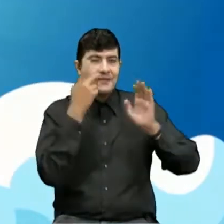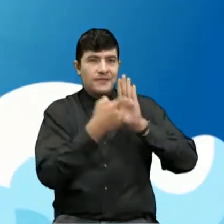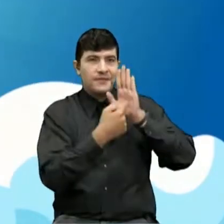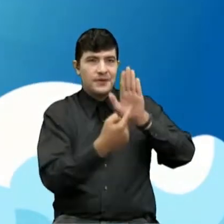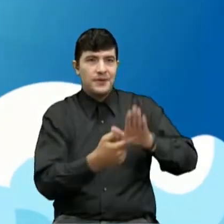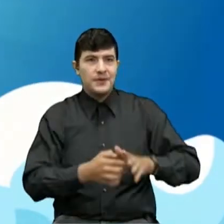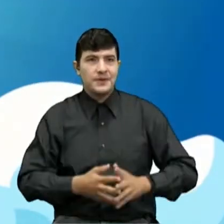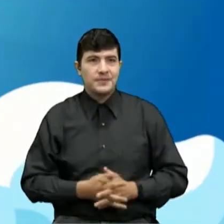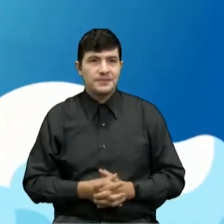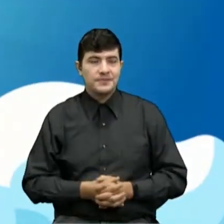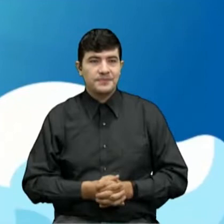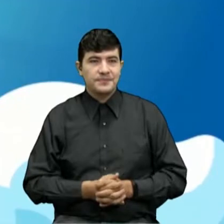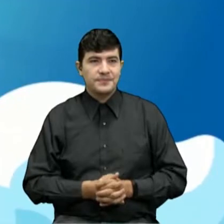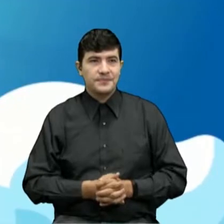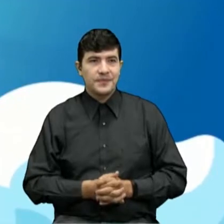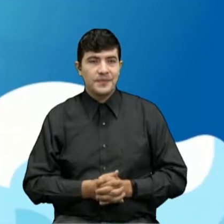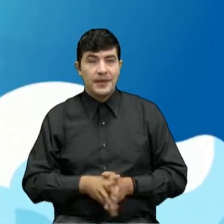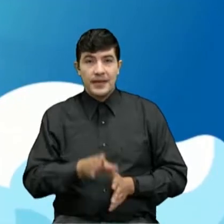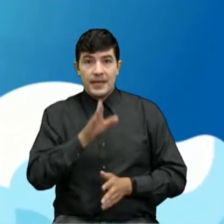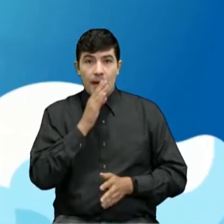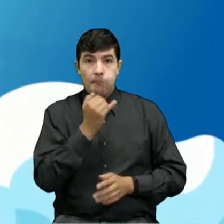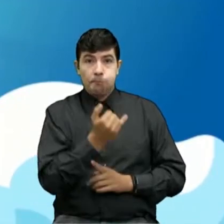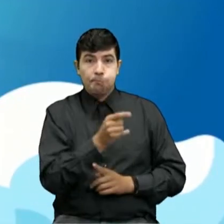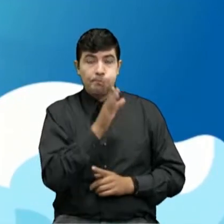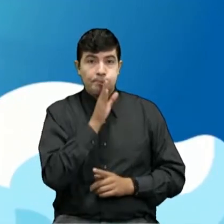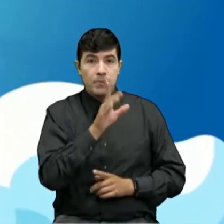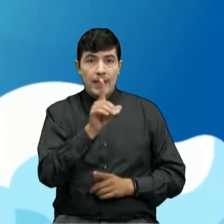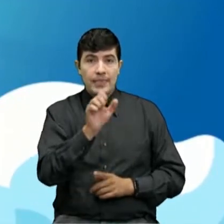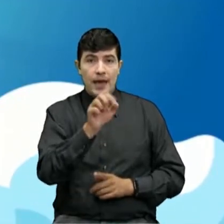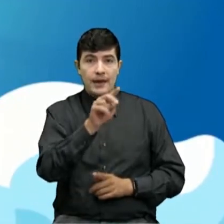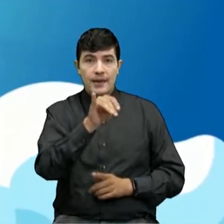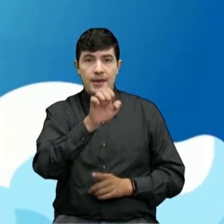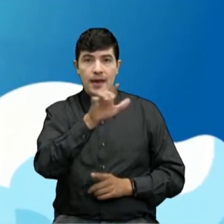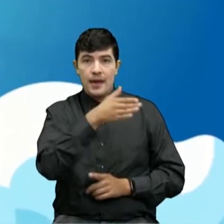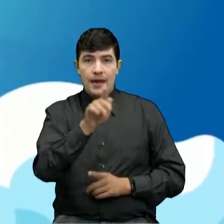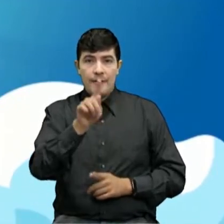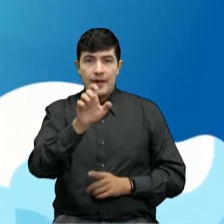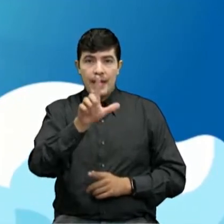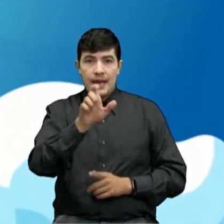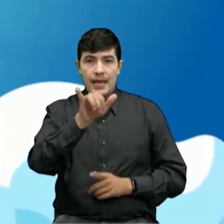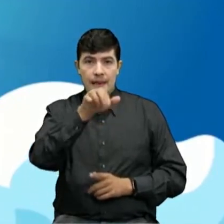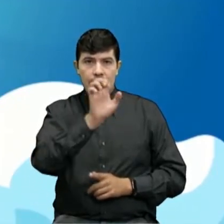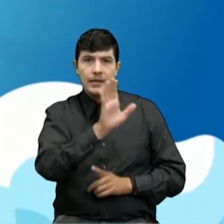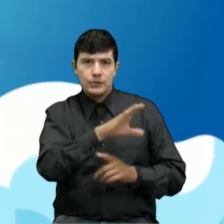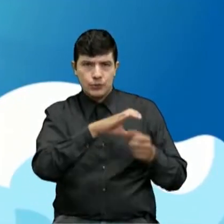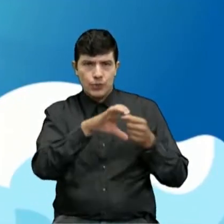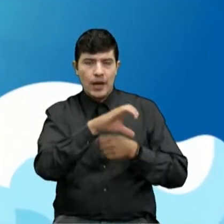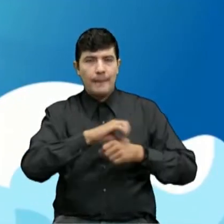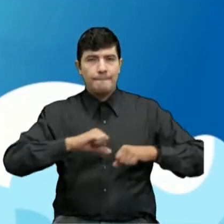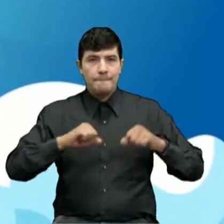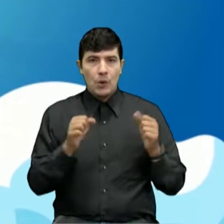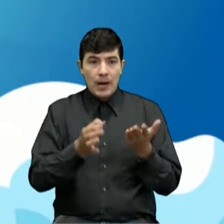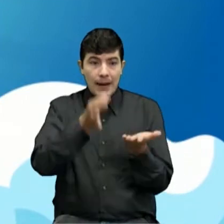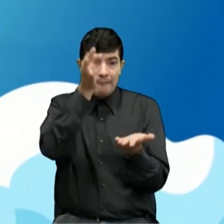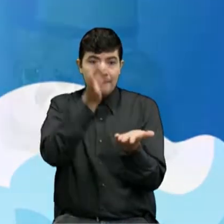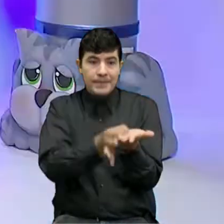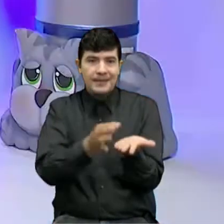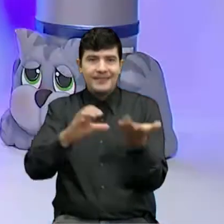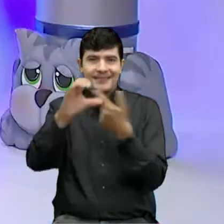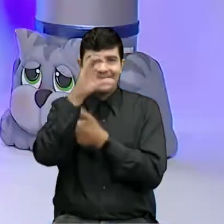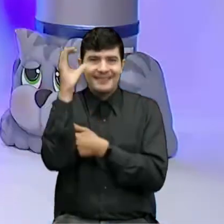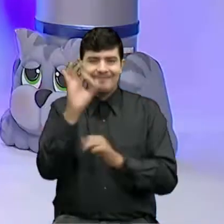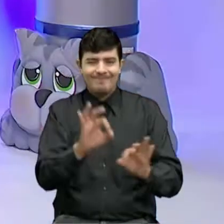allí... Vamos a ver, él es Dani Felipe, nos saluda desde Bogotá, la capital de